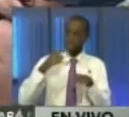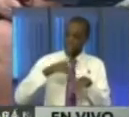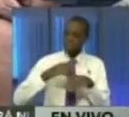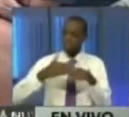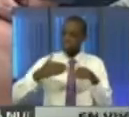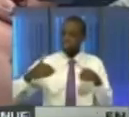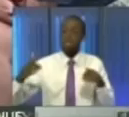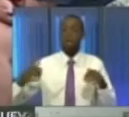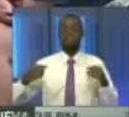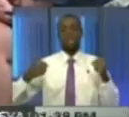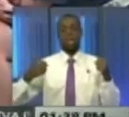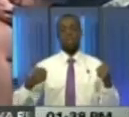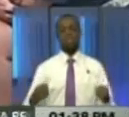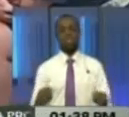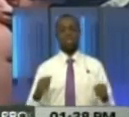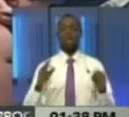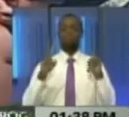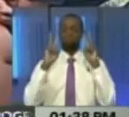ahí tenemos el